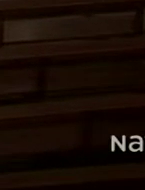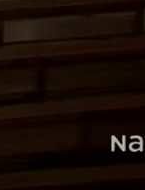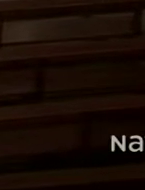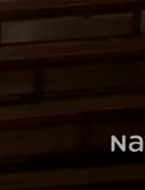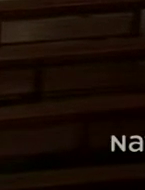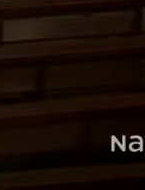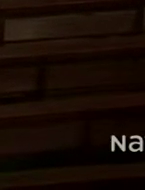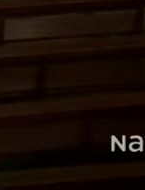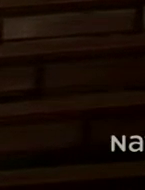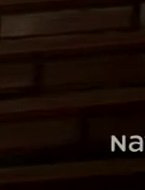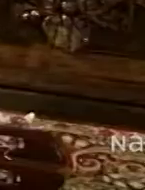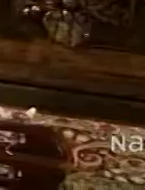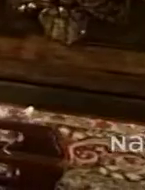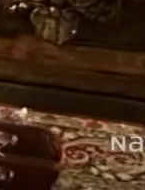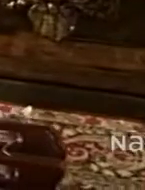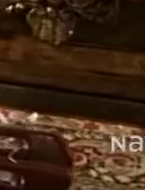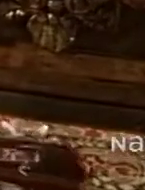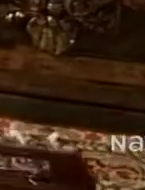here, I find my